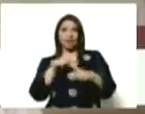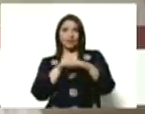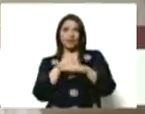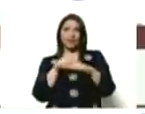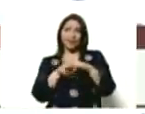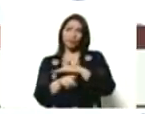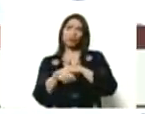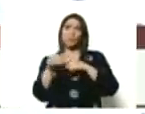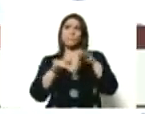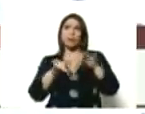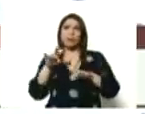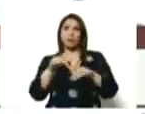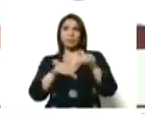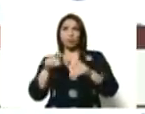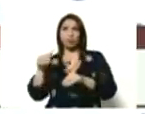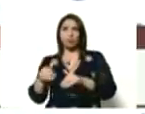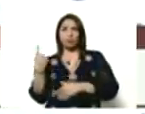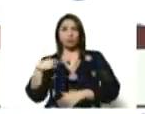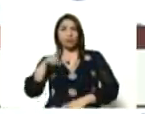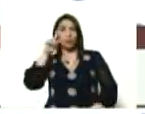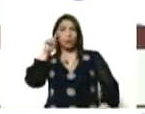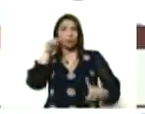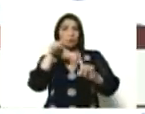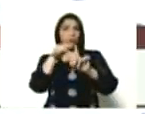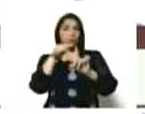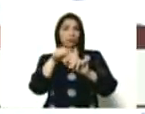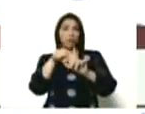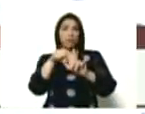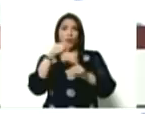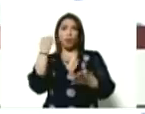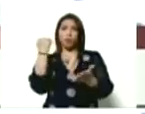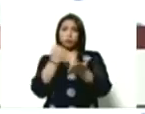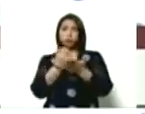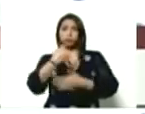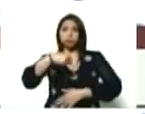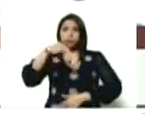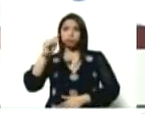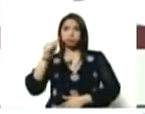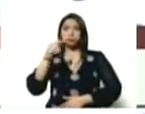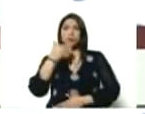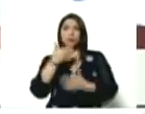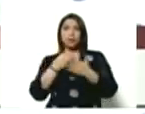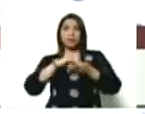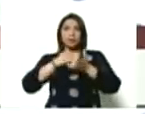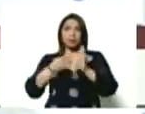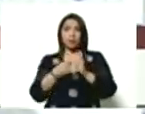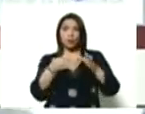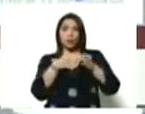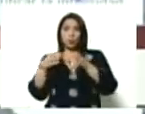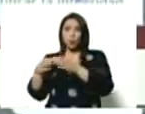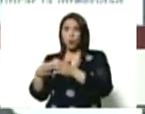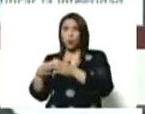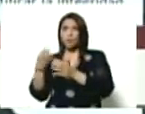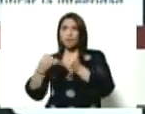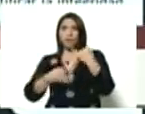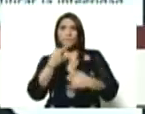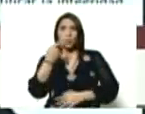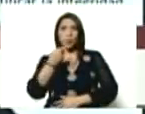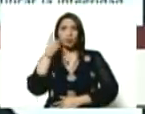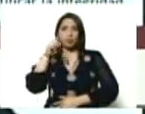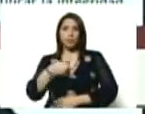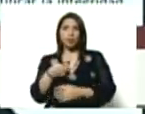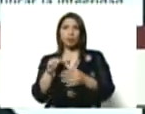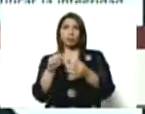votación. Tiene como objetivo certificar por parte de los técnicos de las organizaciones con fines políticos la